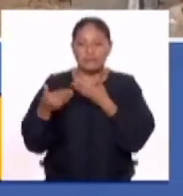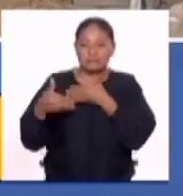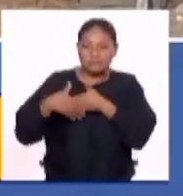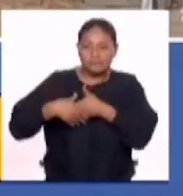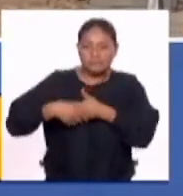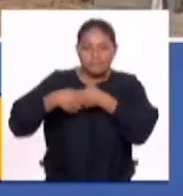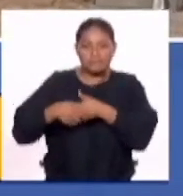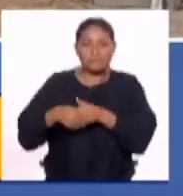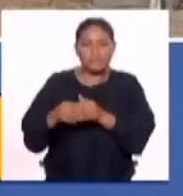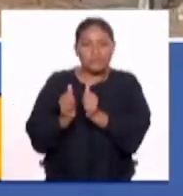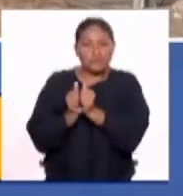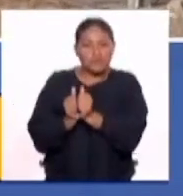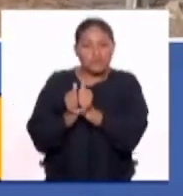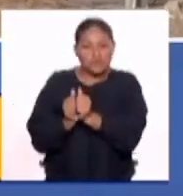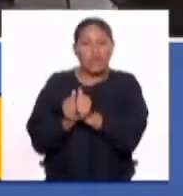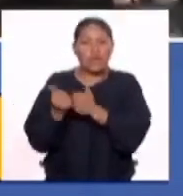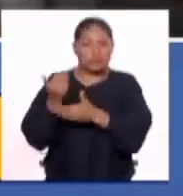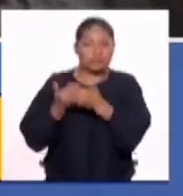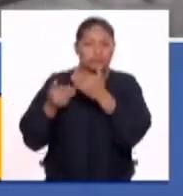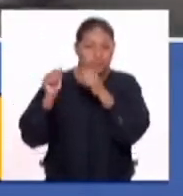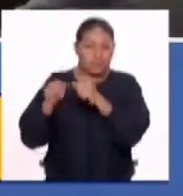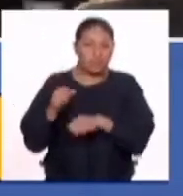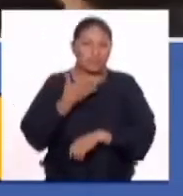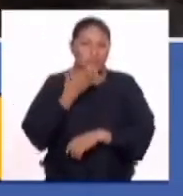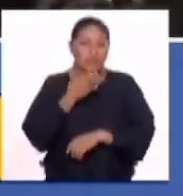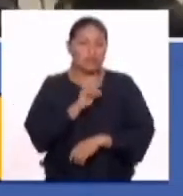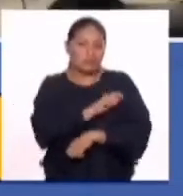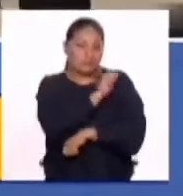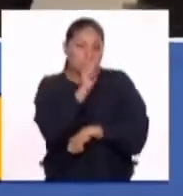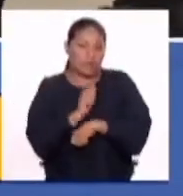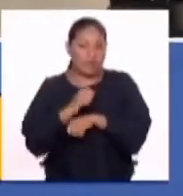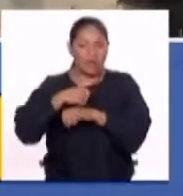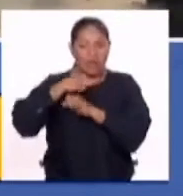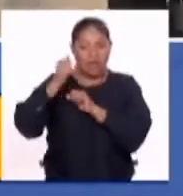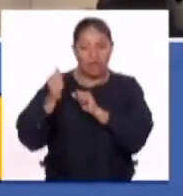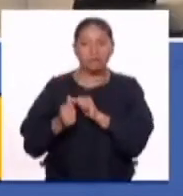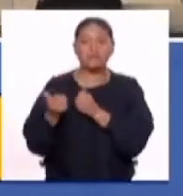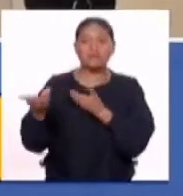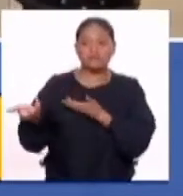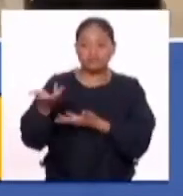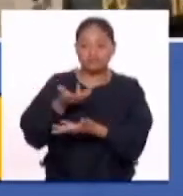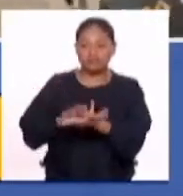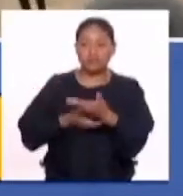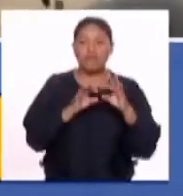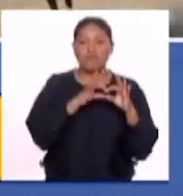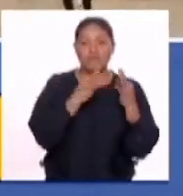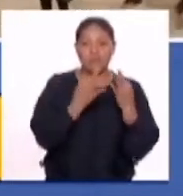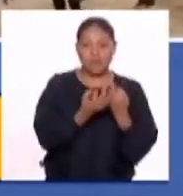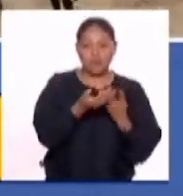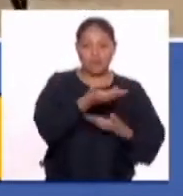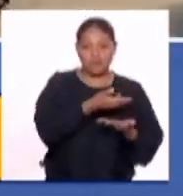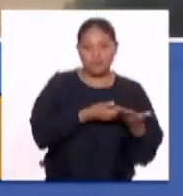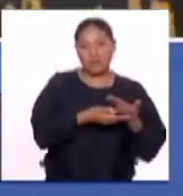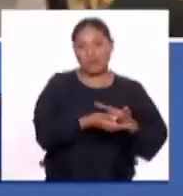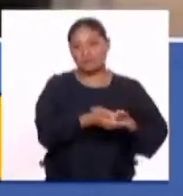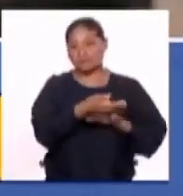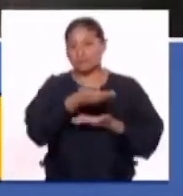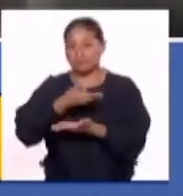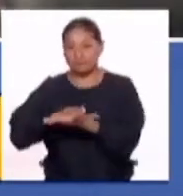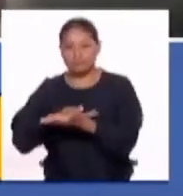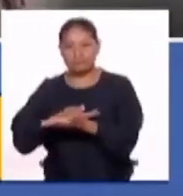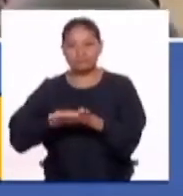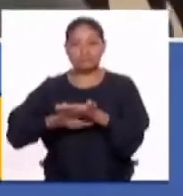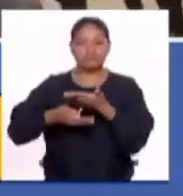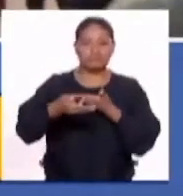sólida, sino que además hay intercambios de experiencias, familias, no solamente la comercialización de bienes, sino además